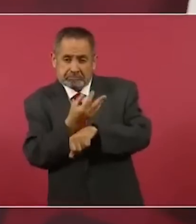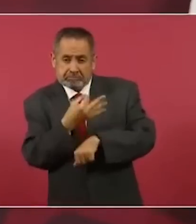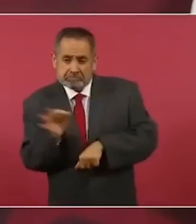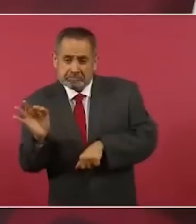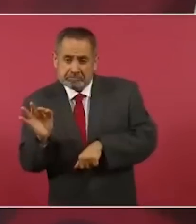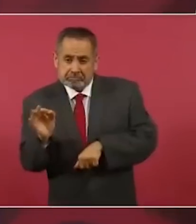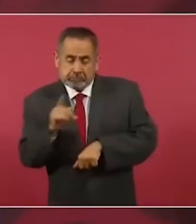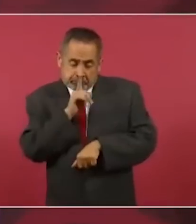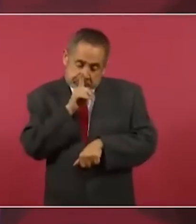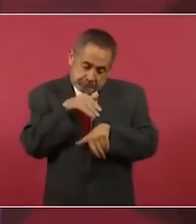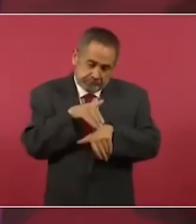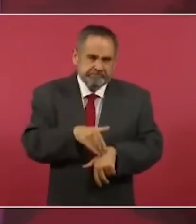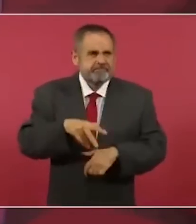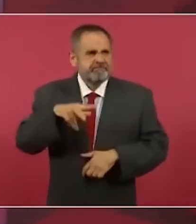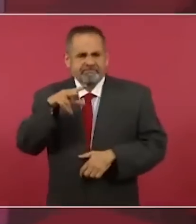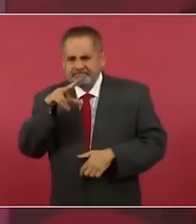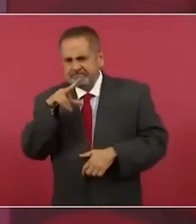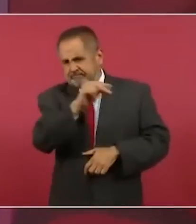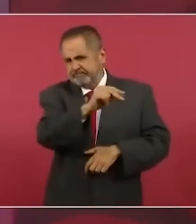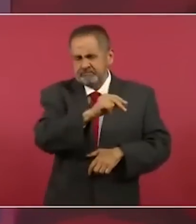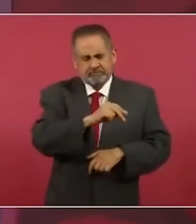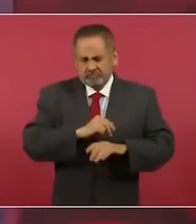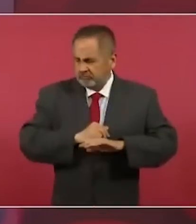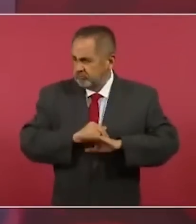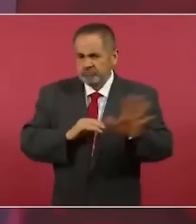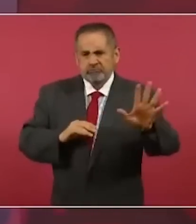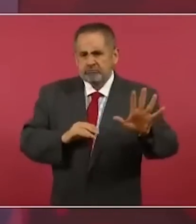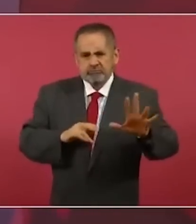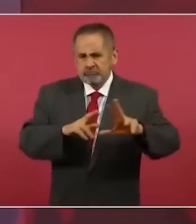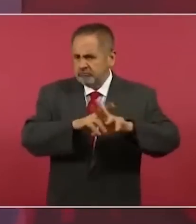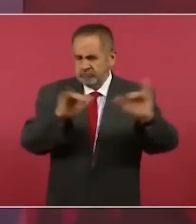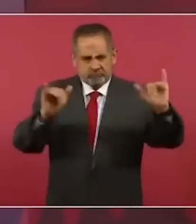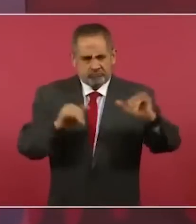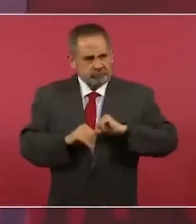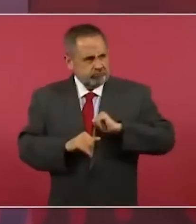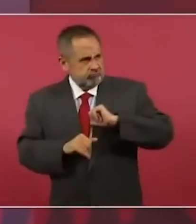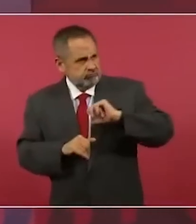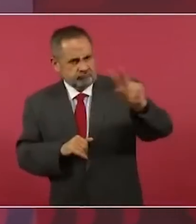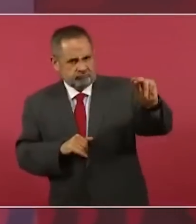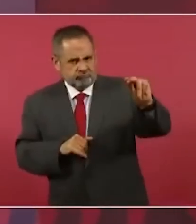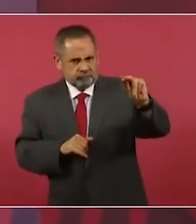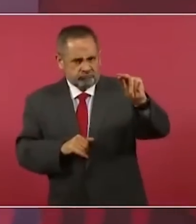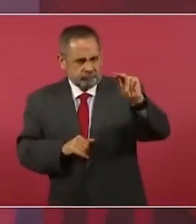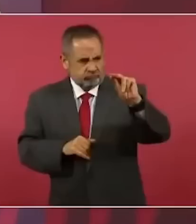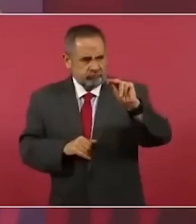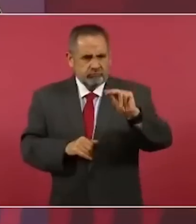al pueblo de México. A nadie se lo vamos a permitir.